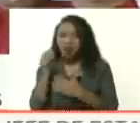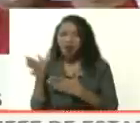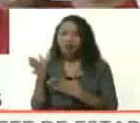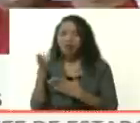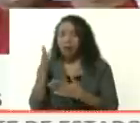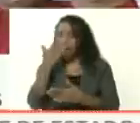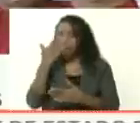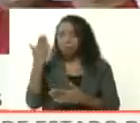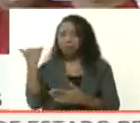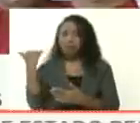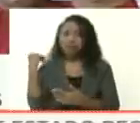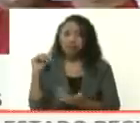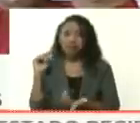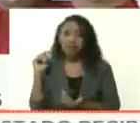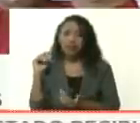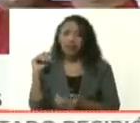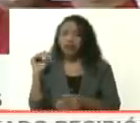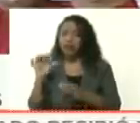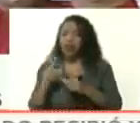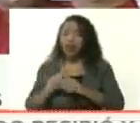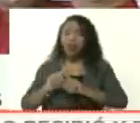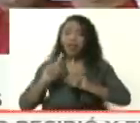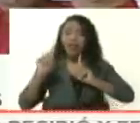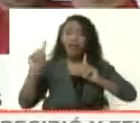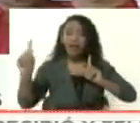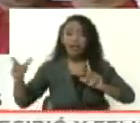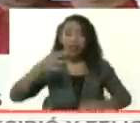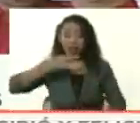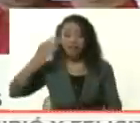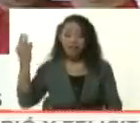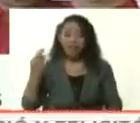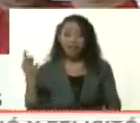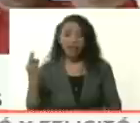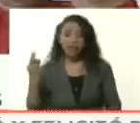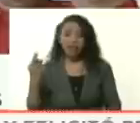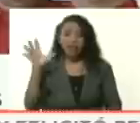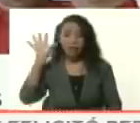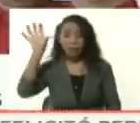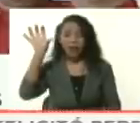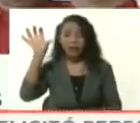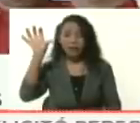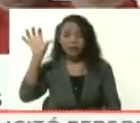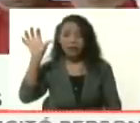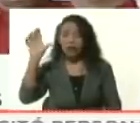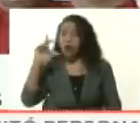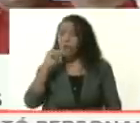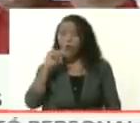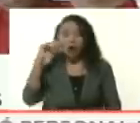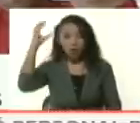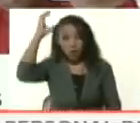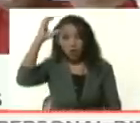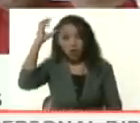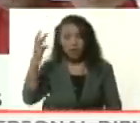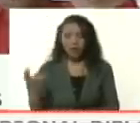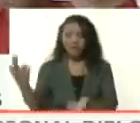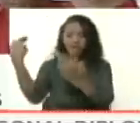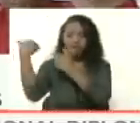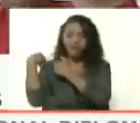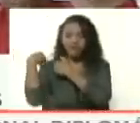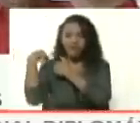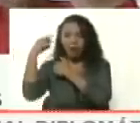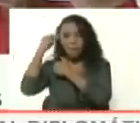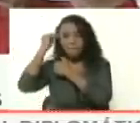pasada de moda, alejada de la realidad del país, incapaces de asumir con madurez